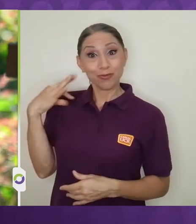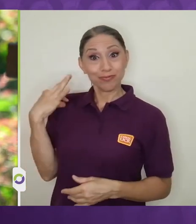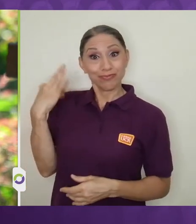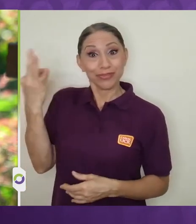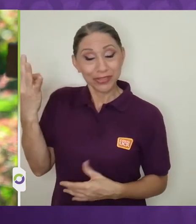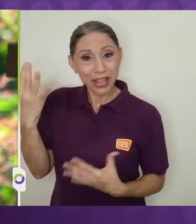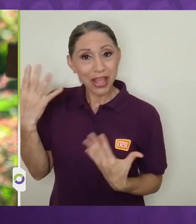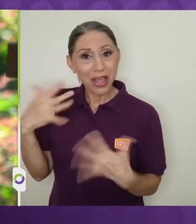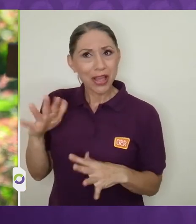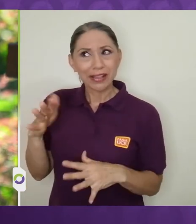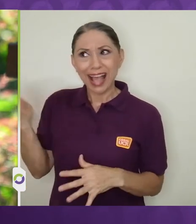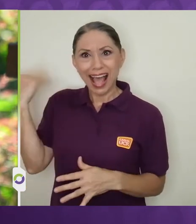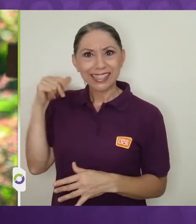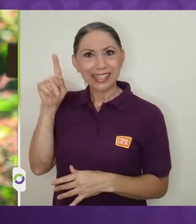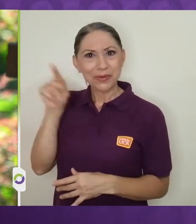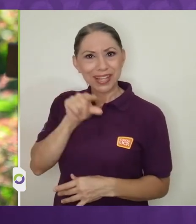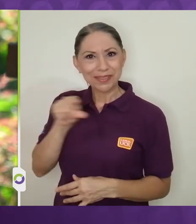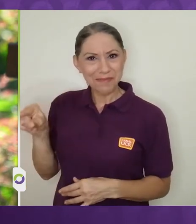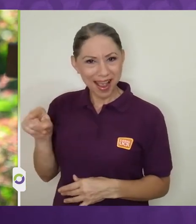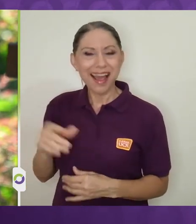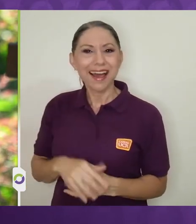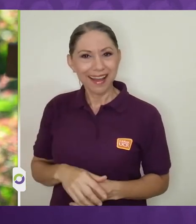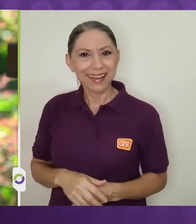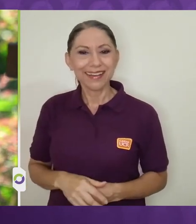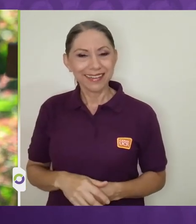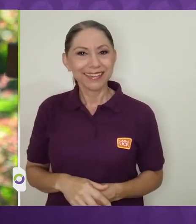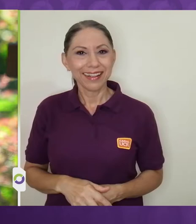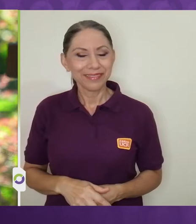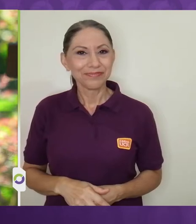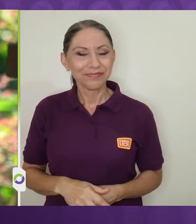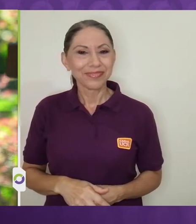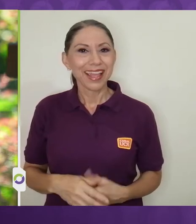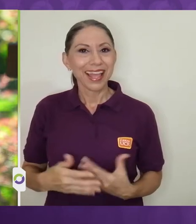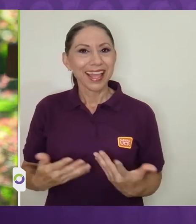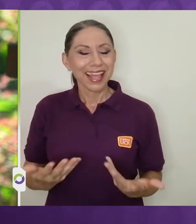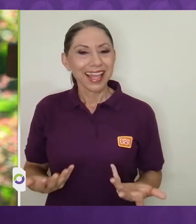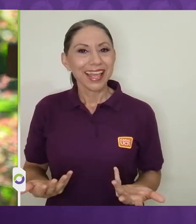recibí justo hace una semana.